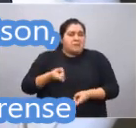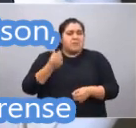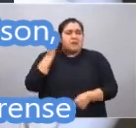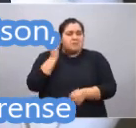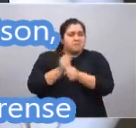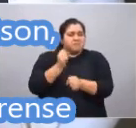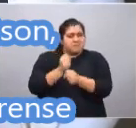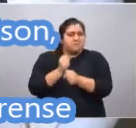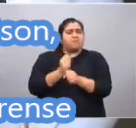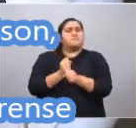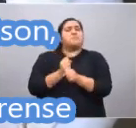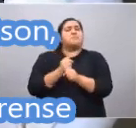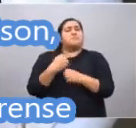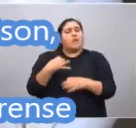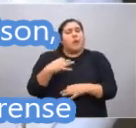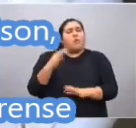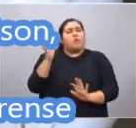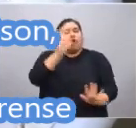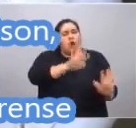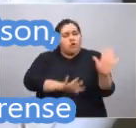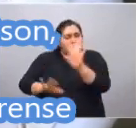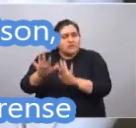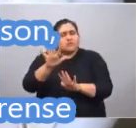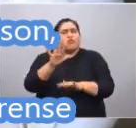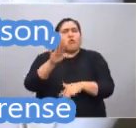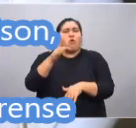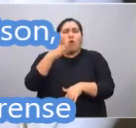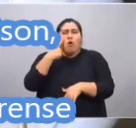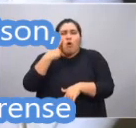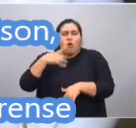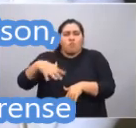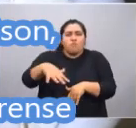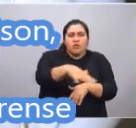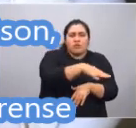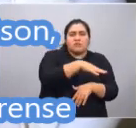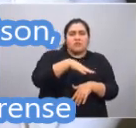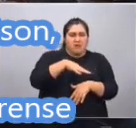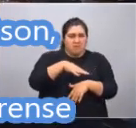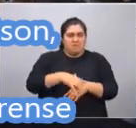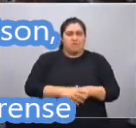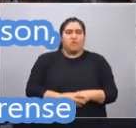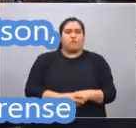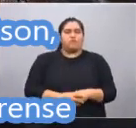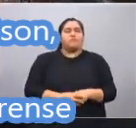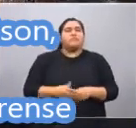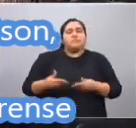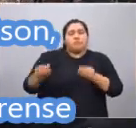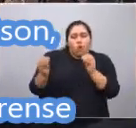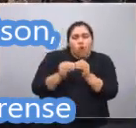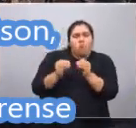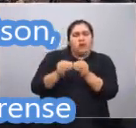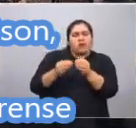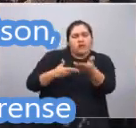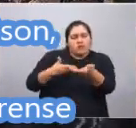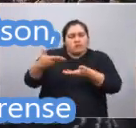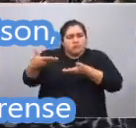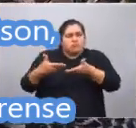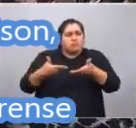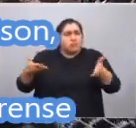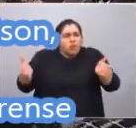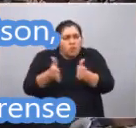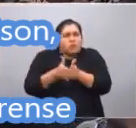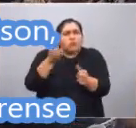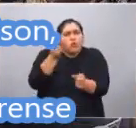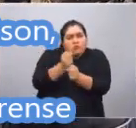trabajo de organizaciones, de municipios, con el trabajo de compañeros y compañeras,